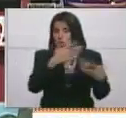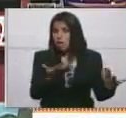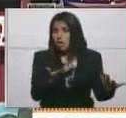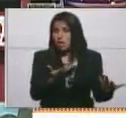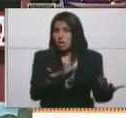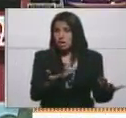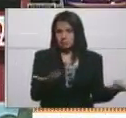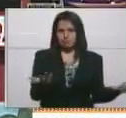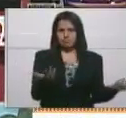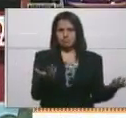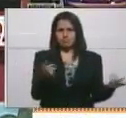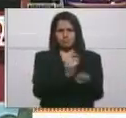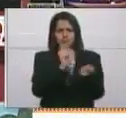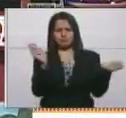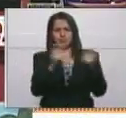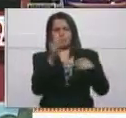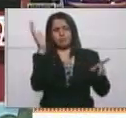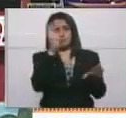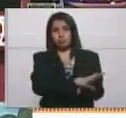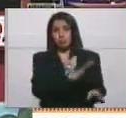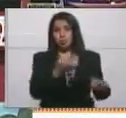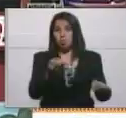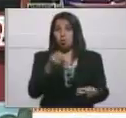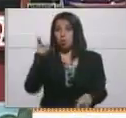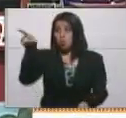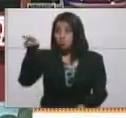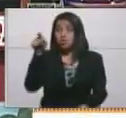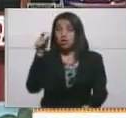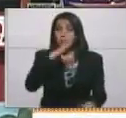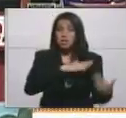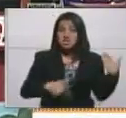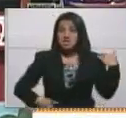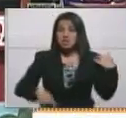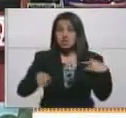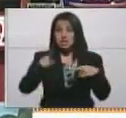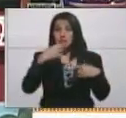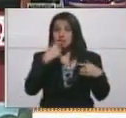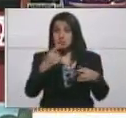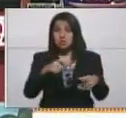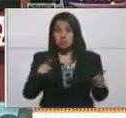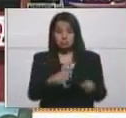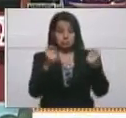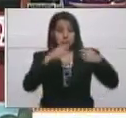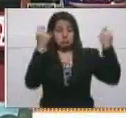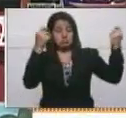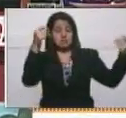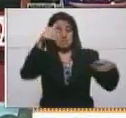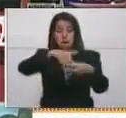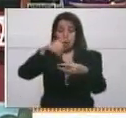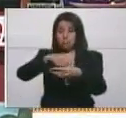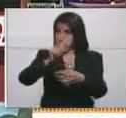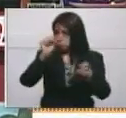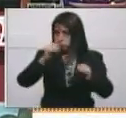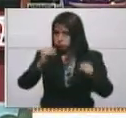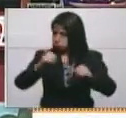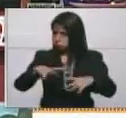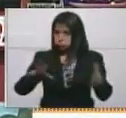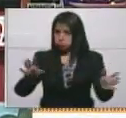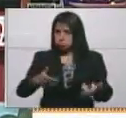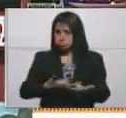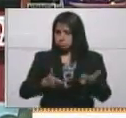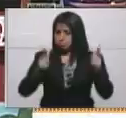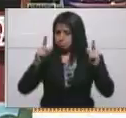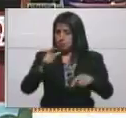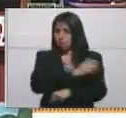expresado. Mientras usted garantizaba aquella cosa que ellos llamaron plebiscito,